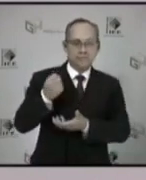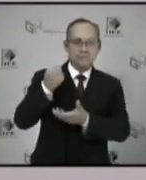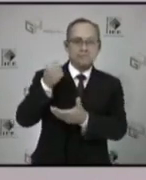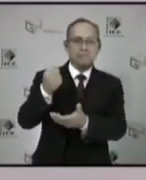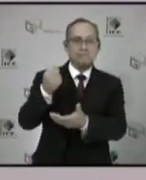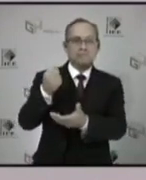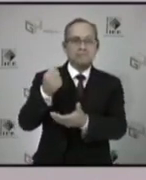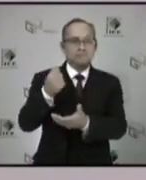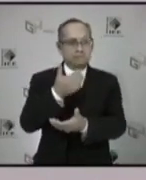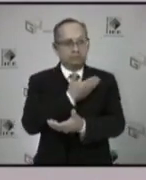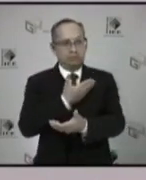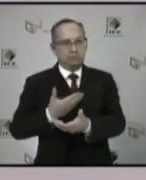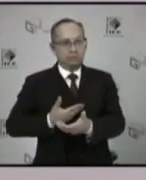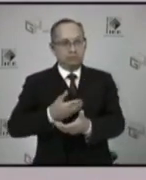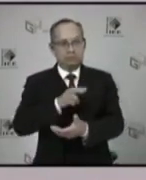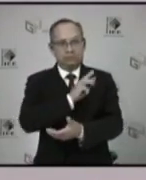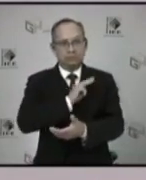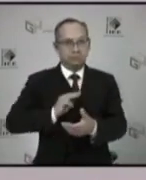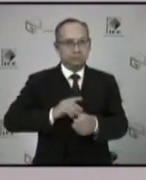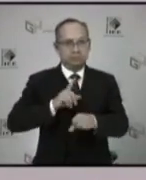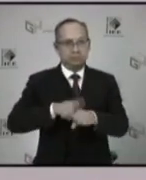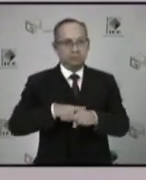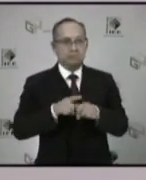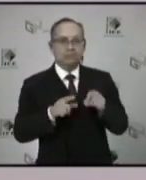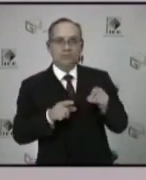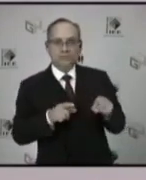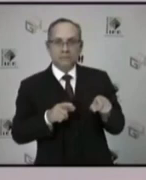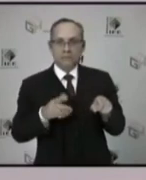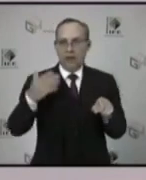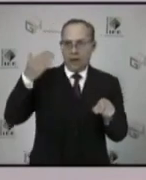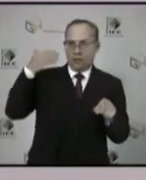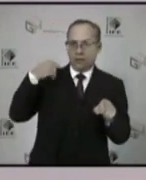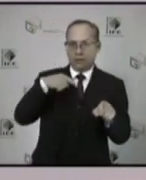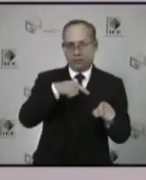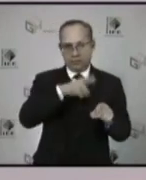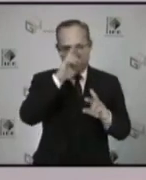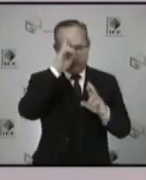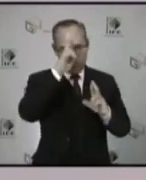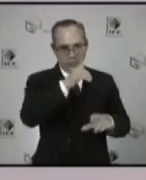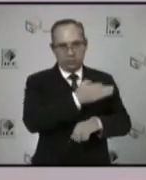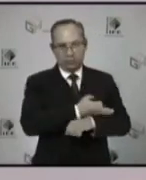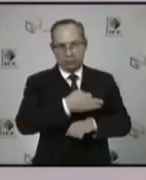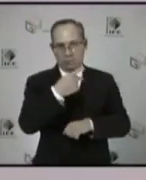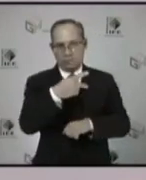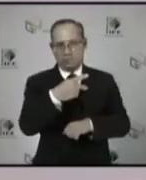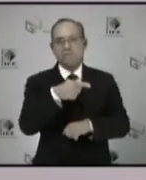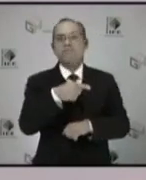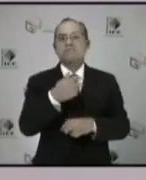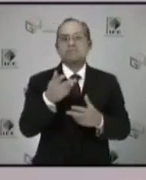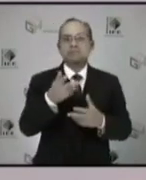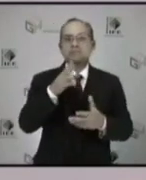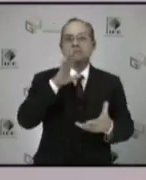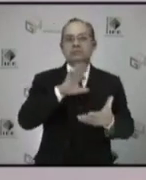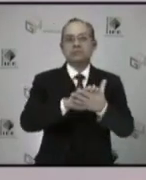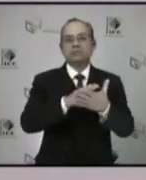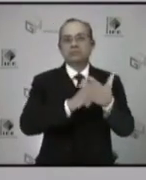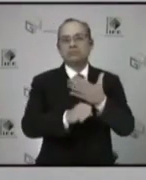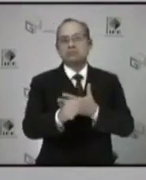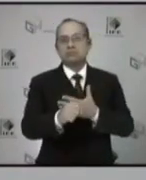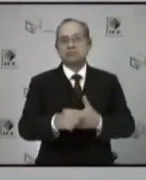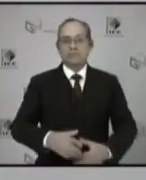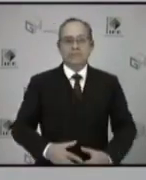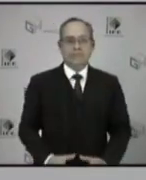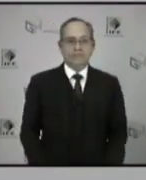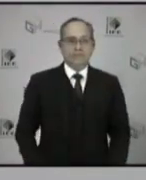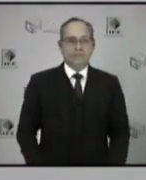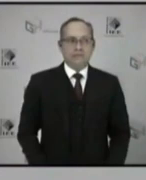presidente municipal de ese entonces, que por respeto a él y su familia, pero se fue a la cárcel. Muchas gracias. Gracias.